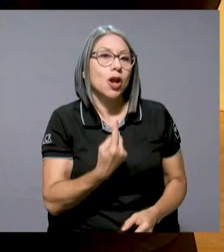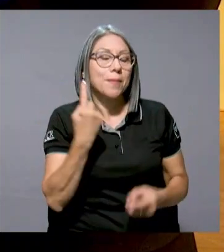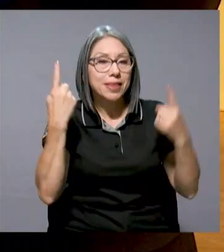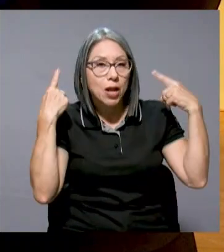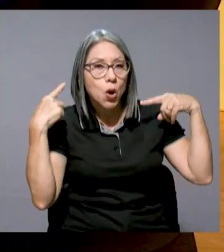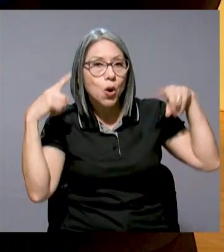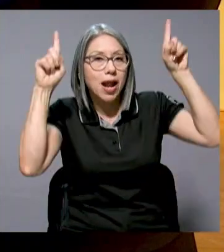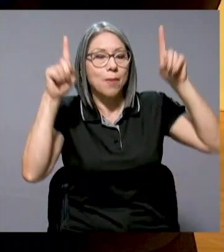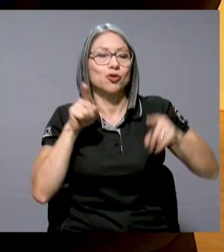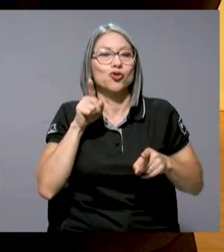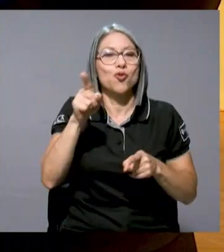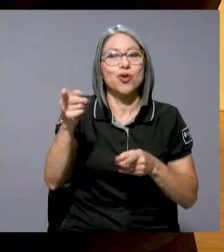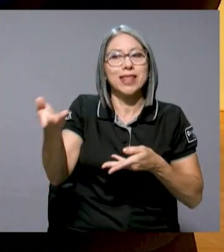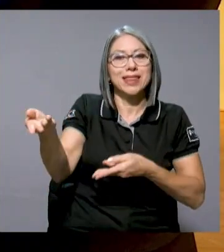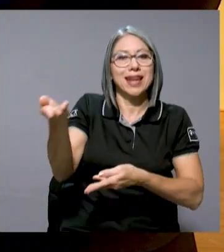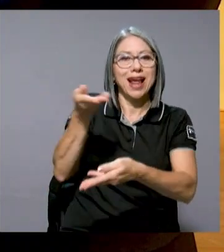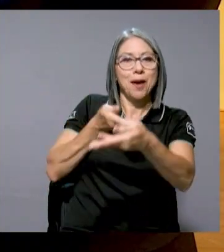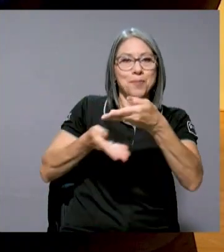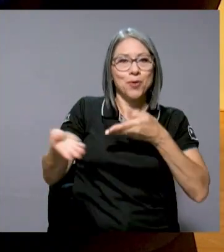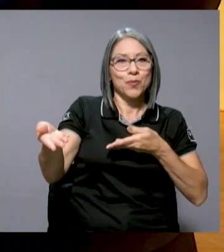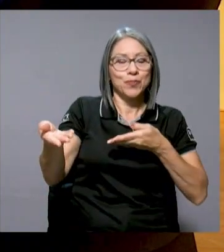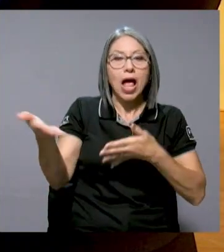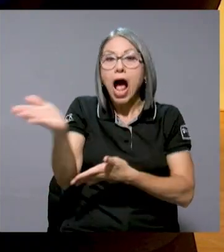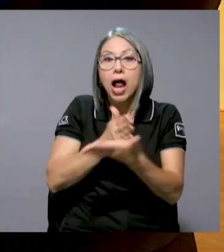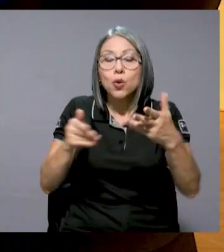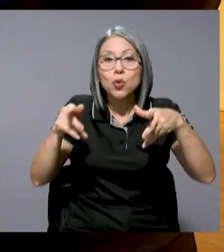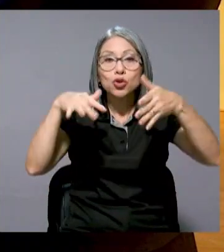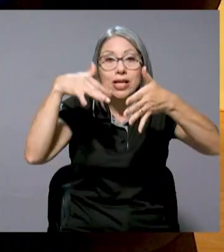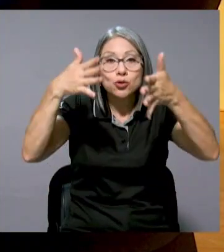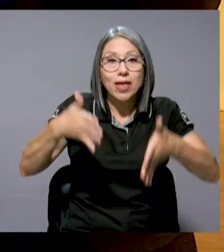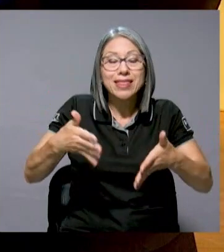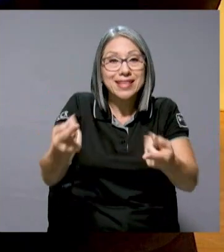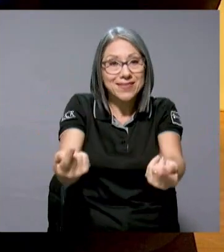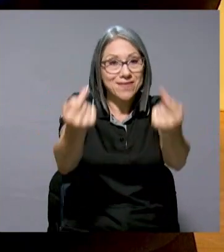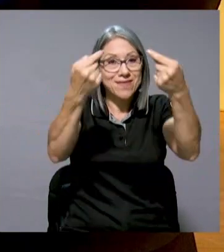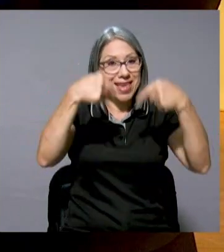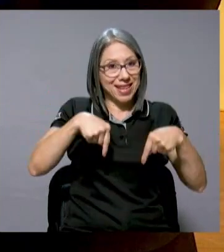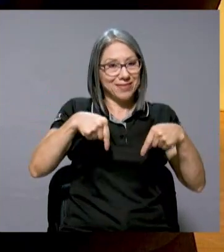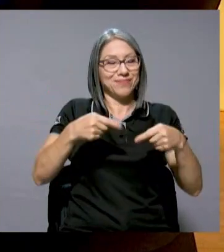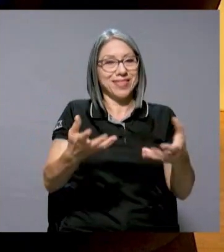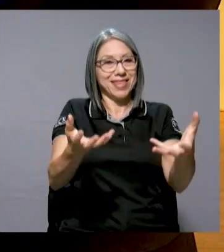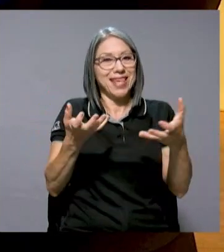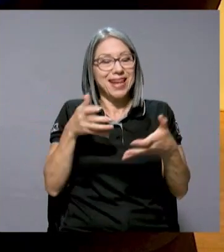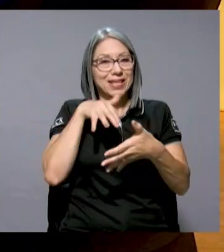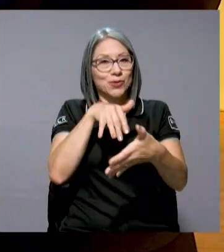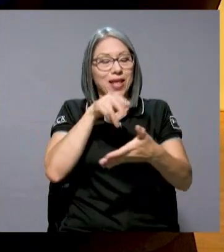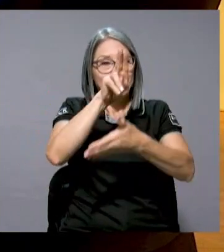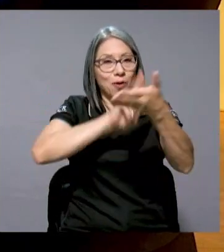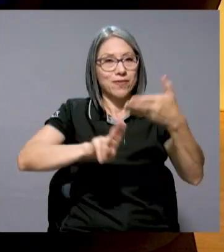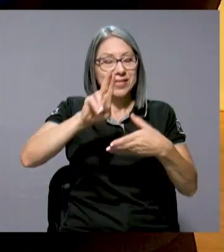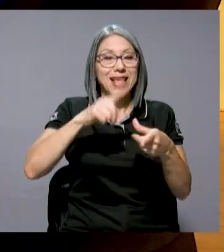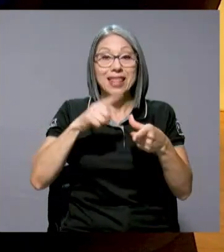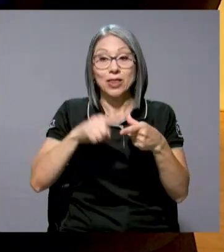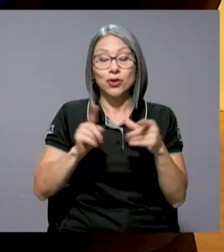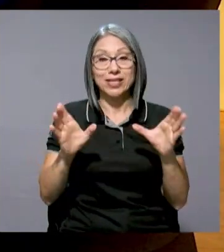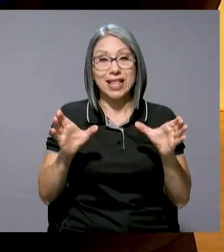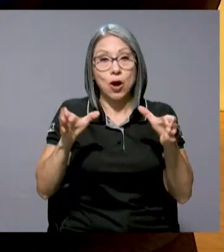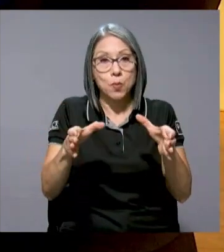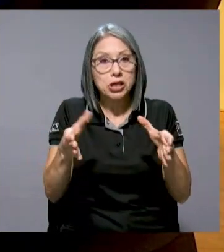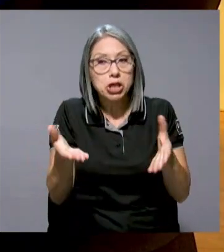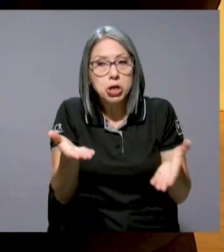intercambio. Hay estudiantes que vienen, que quieren estudiar en la universidad, y entonces la comisión,